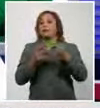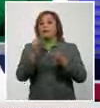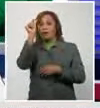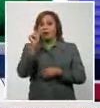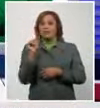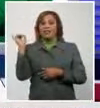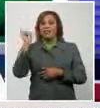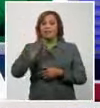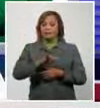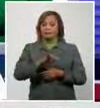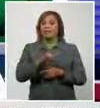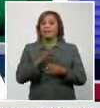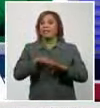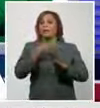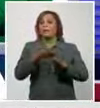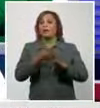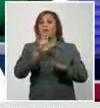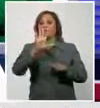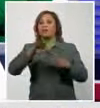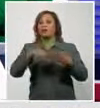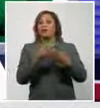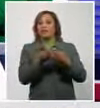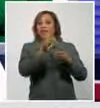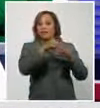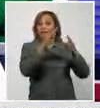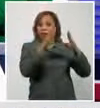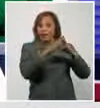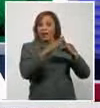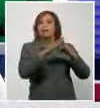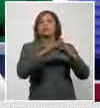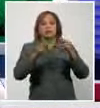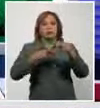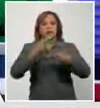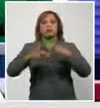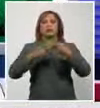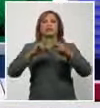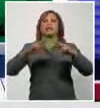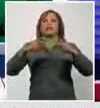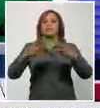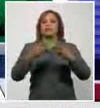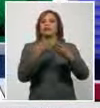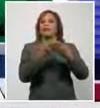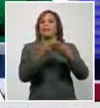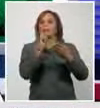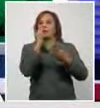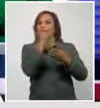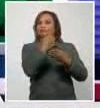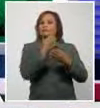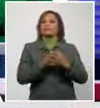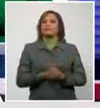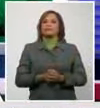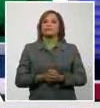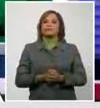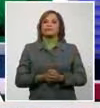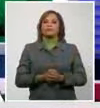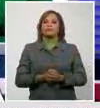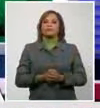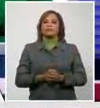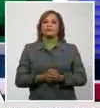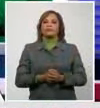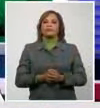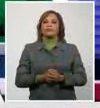día que le toman en el domicilio donde se encuentra. Por lo tanto, eso quita un número de casos,